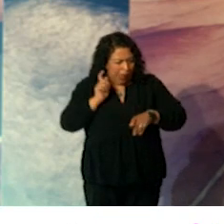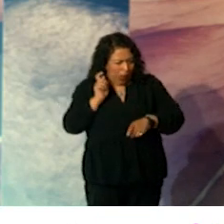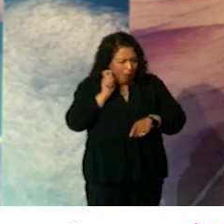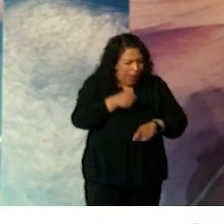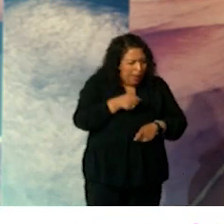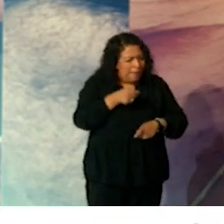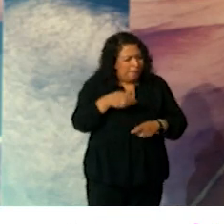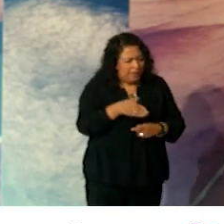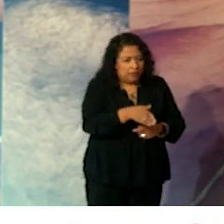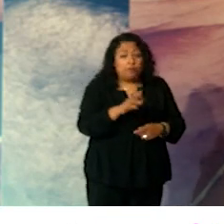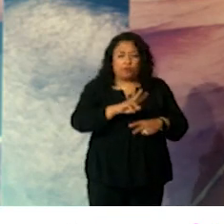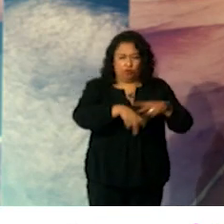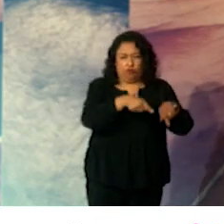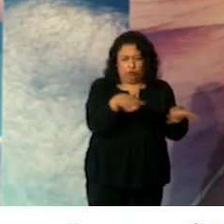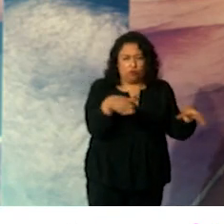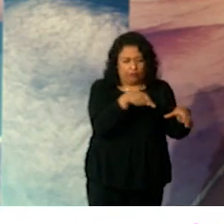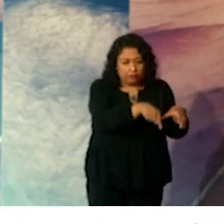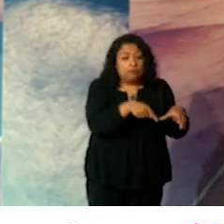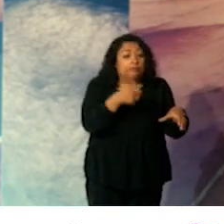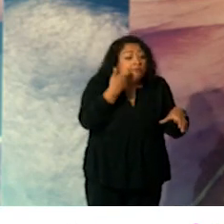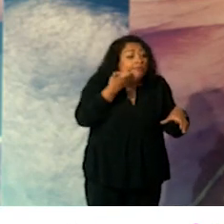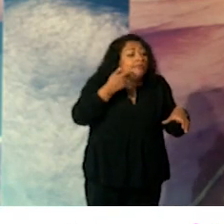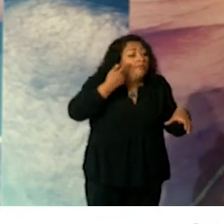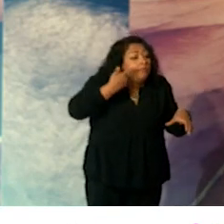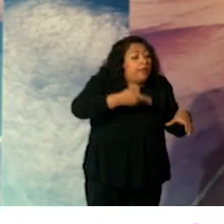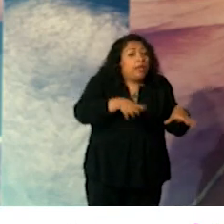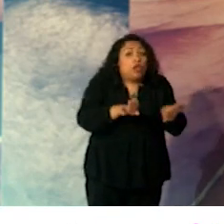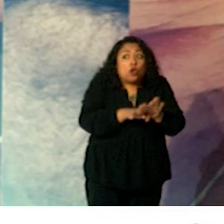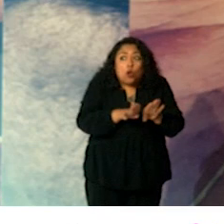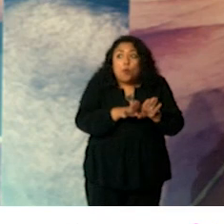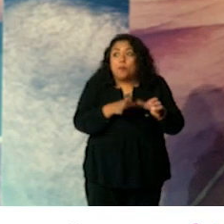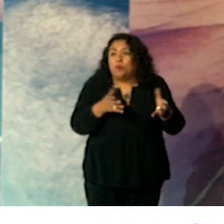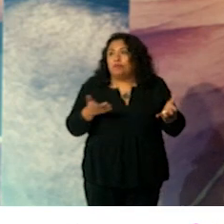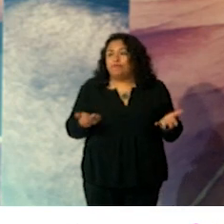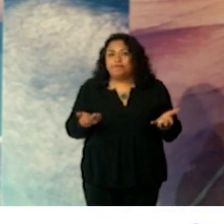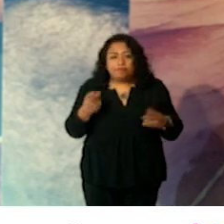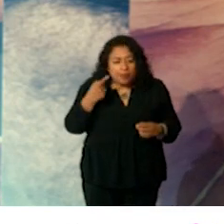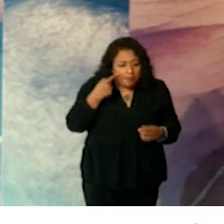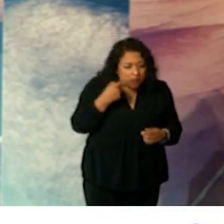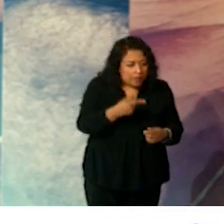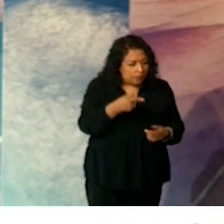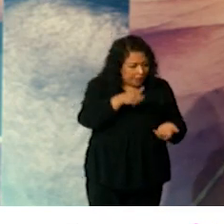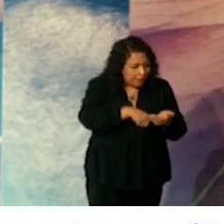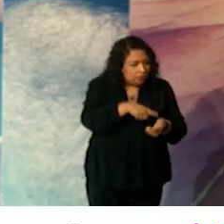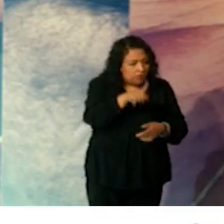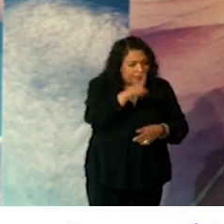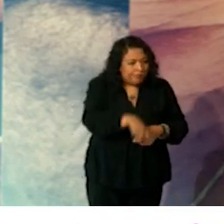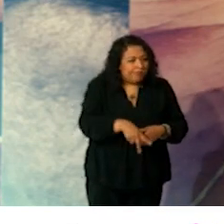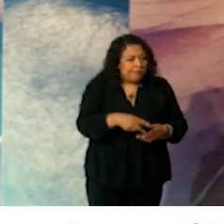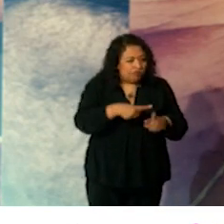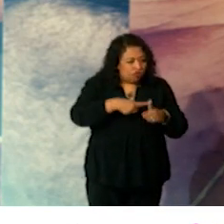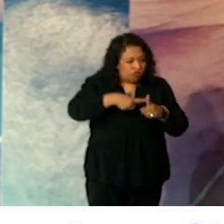Llegamos a esta comunidad buscando ver pues, cómo se retrataba la injusticia